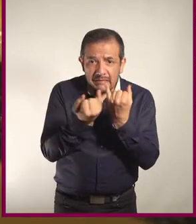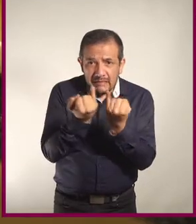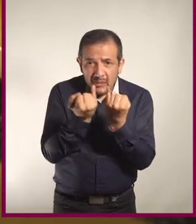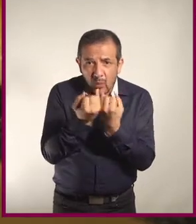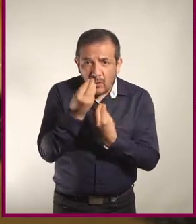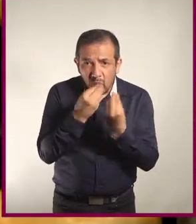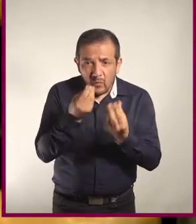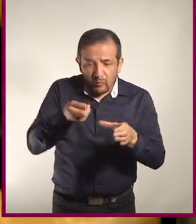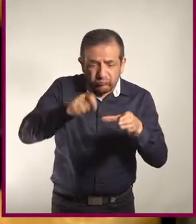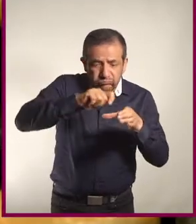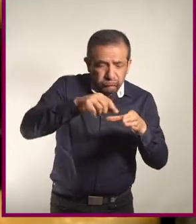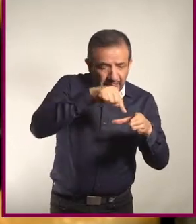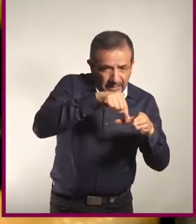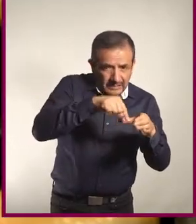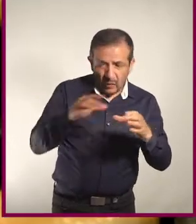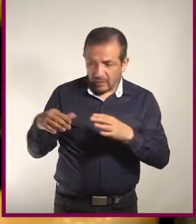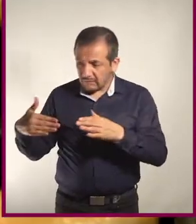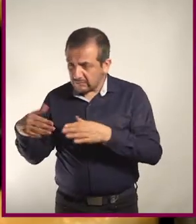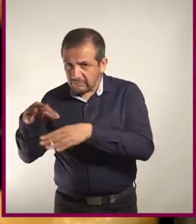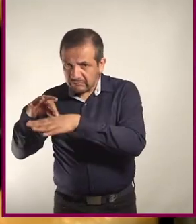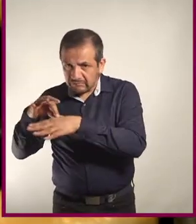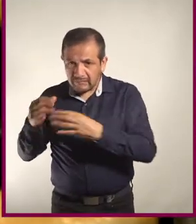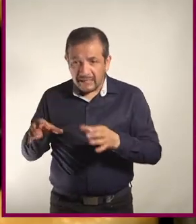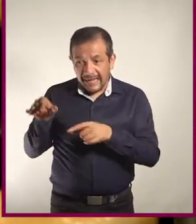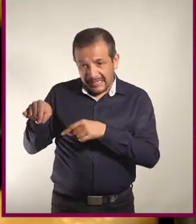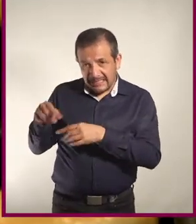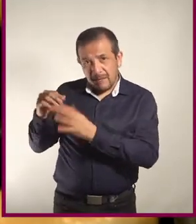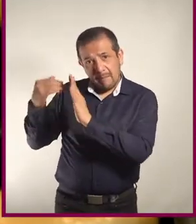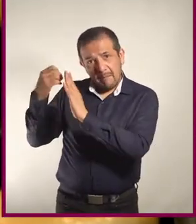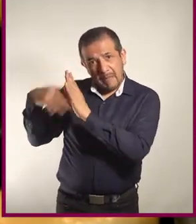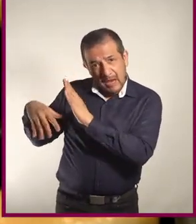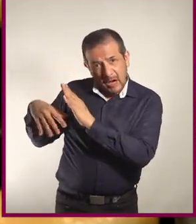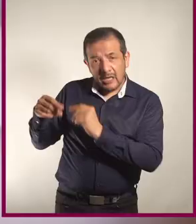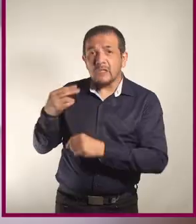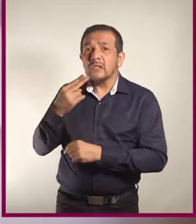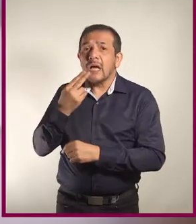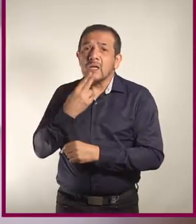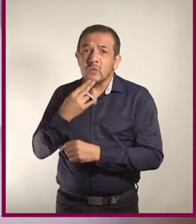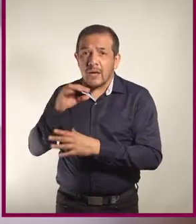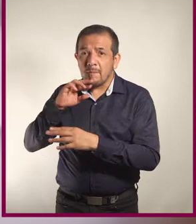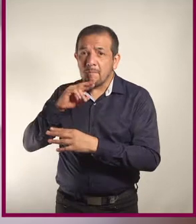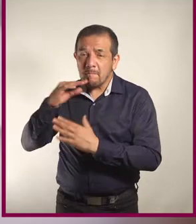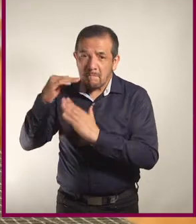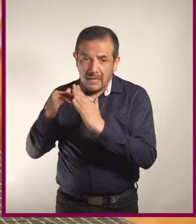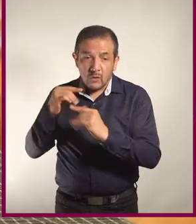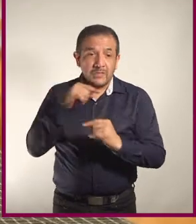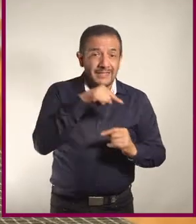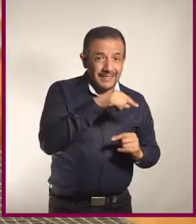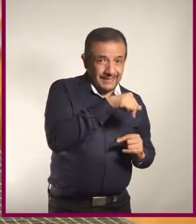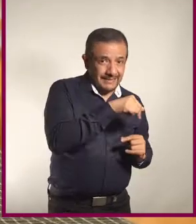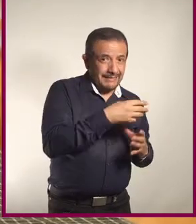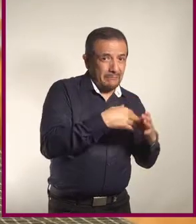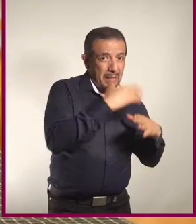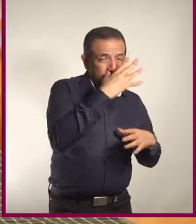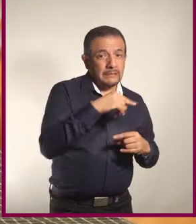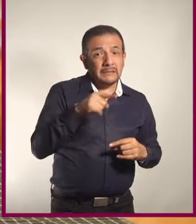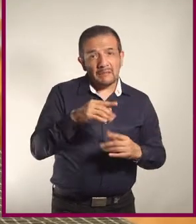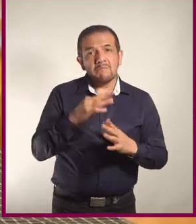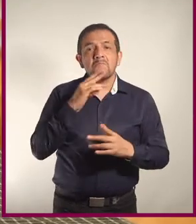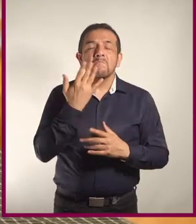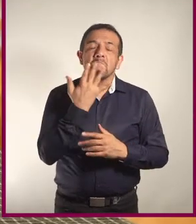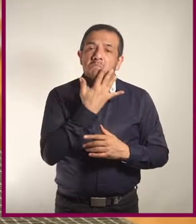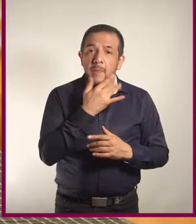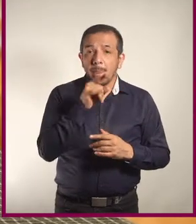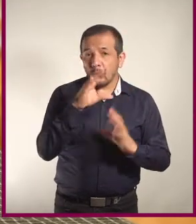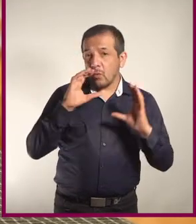en un licuado o el polvo de proteína, cuesta menos, tiene menos azúcar y tiene mejor sabor. Recuerda que el